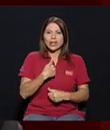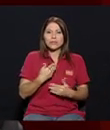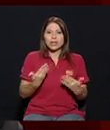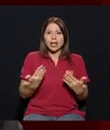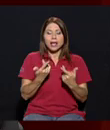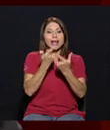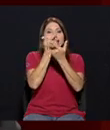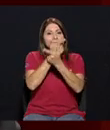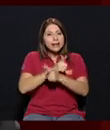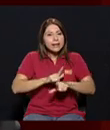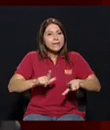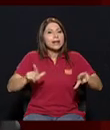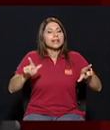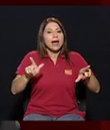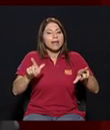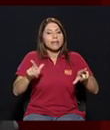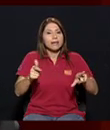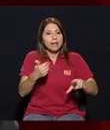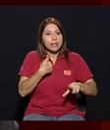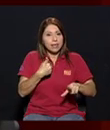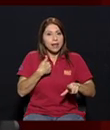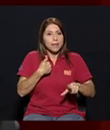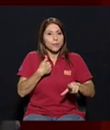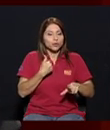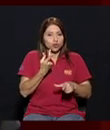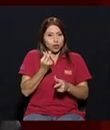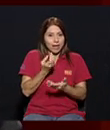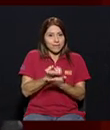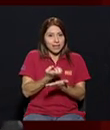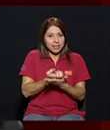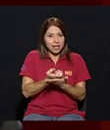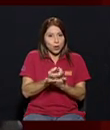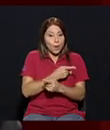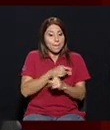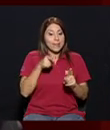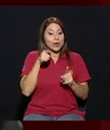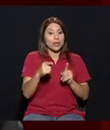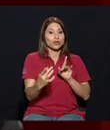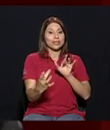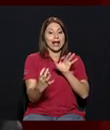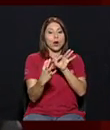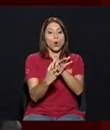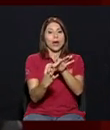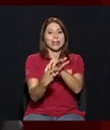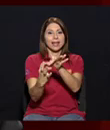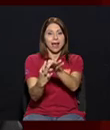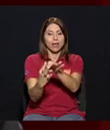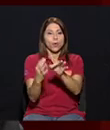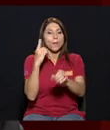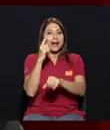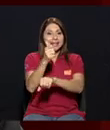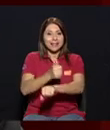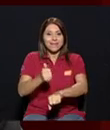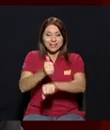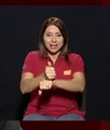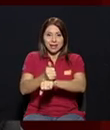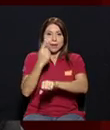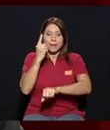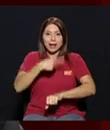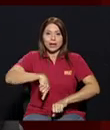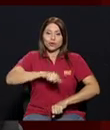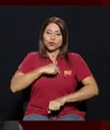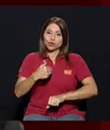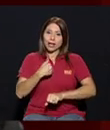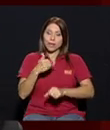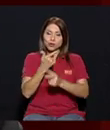sociedad es la libertad que tenemos, como bien se mencionaba, del aspecto financiero, pero que va concatenado a establecer y a que nosotros tengamos